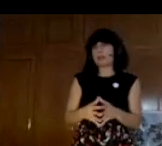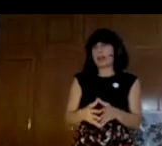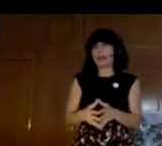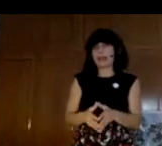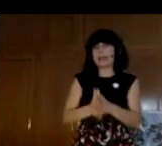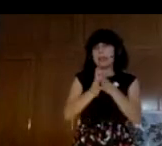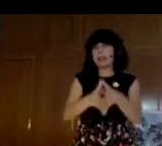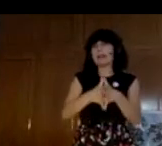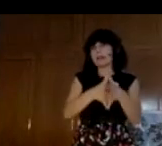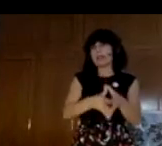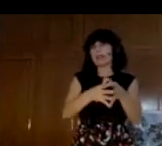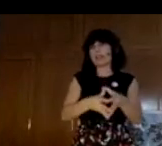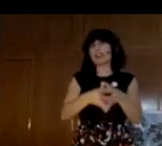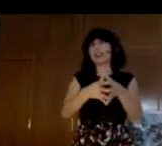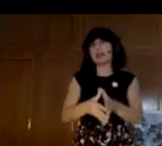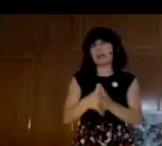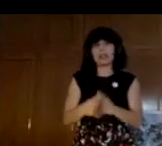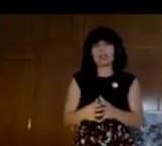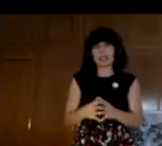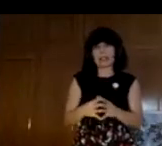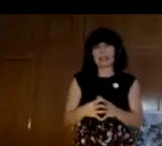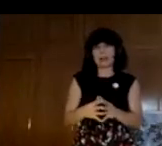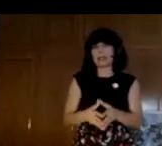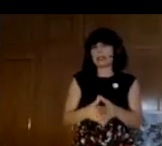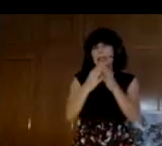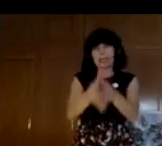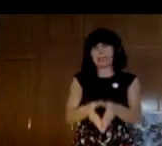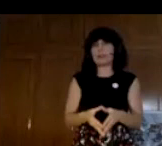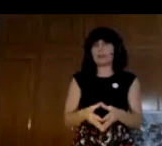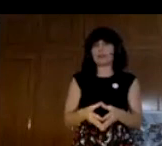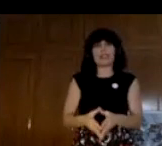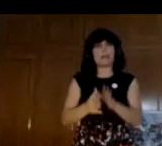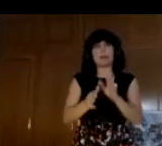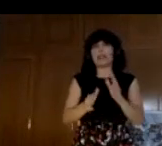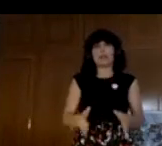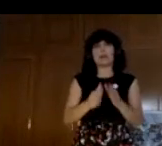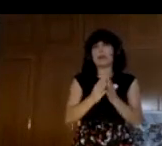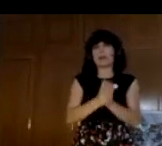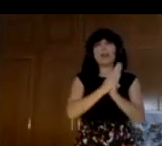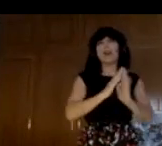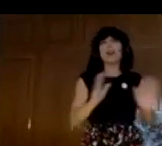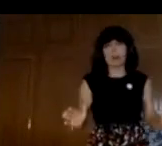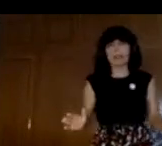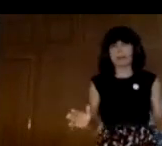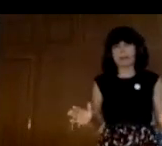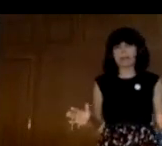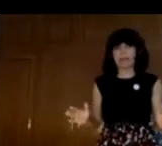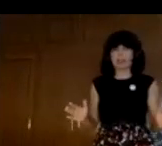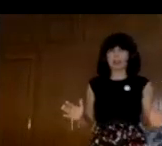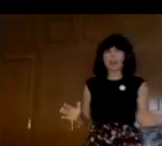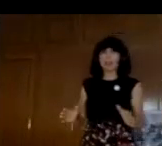que nos va a dar es la percepción de esa persona en el momento en el que realiza la encuesta. Y 3 minutos más tarde puede tener una percepción